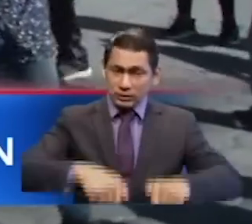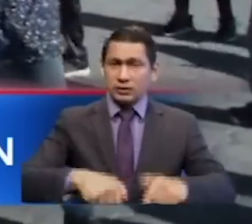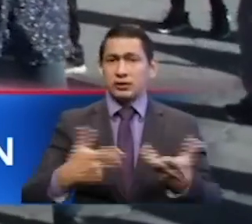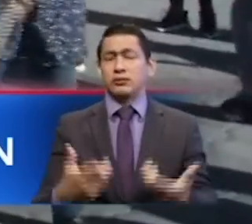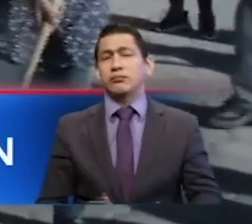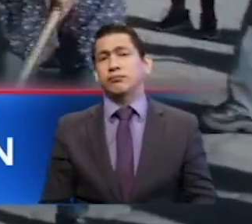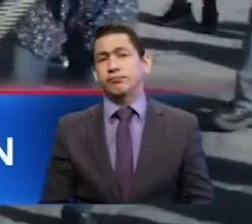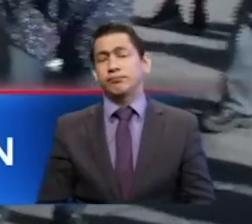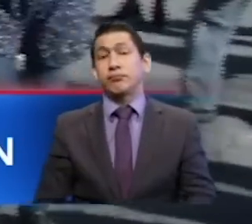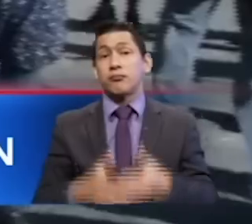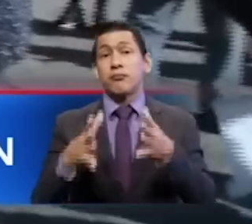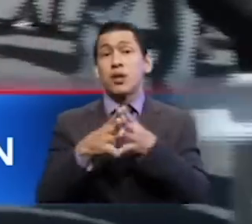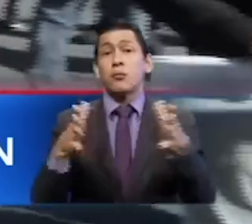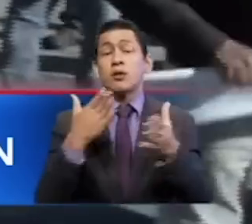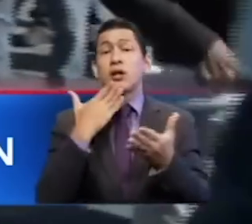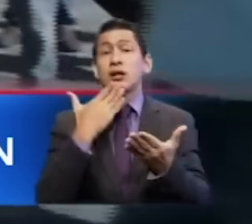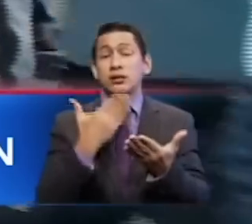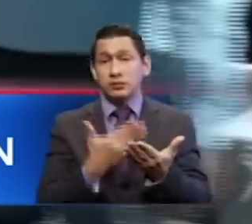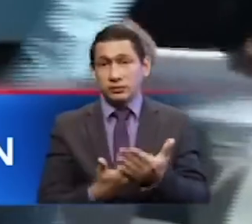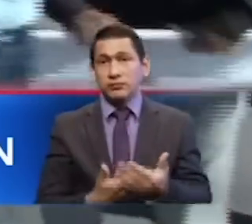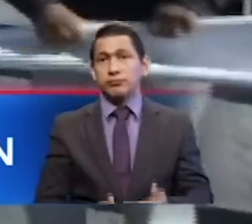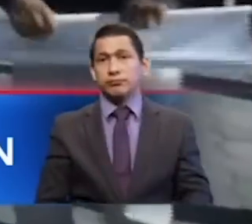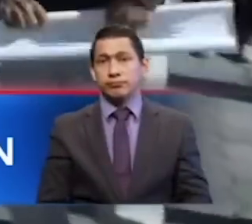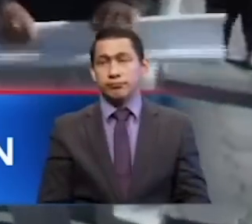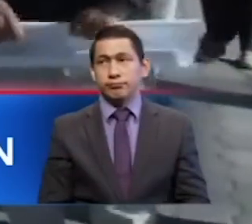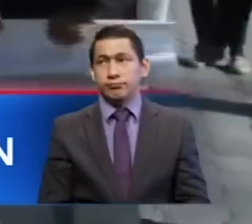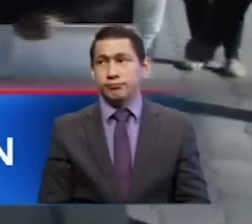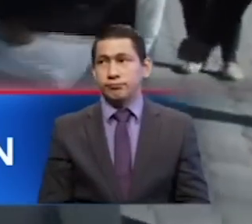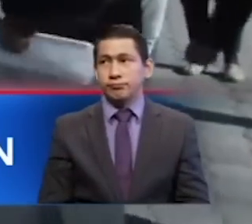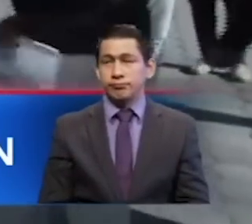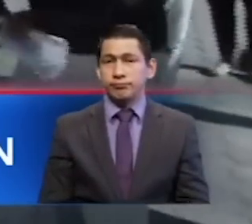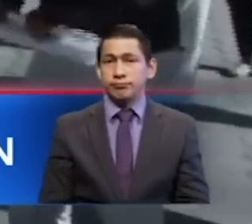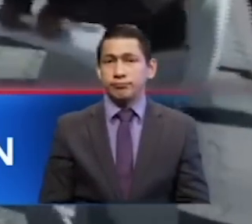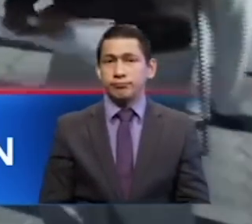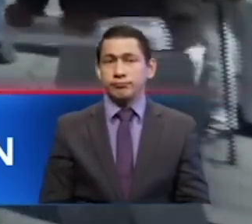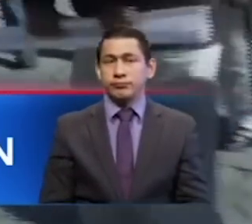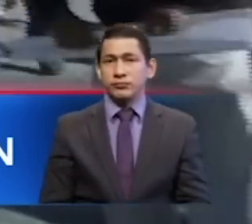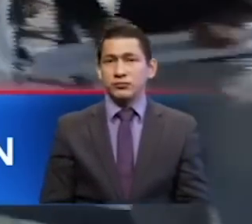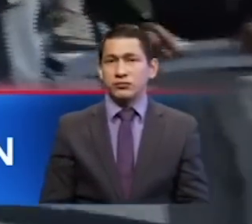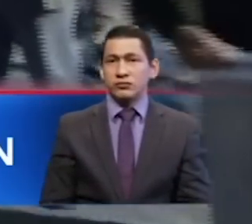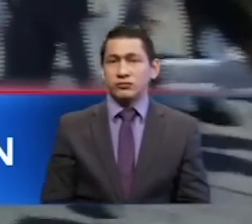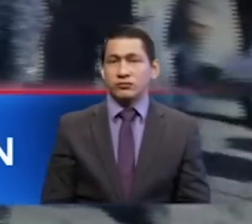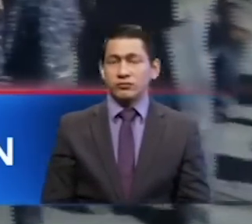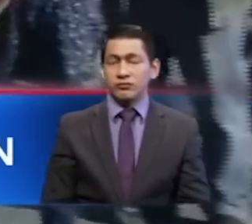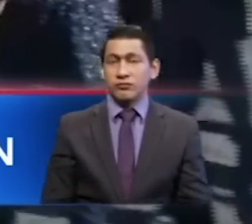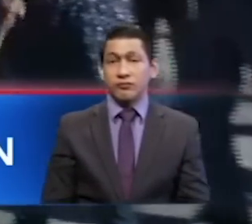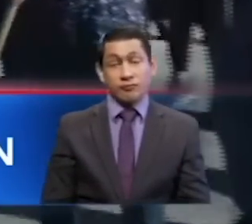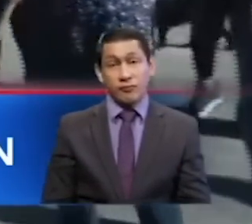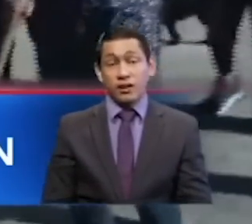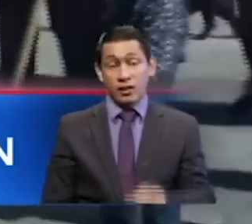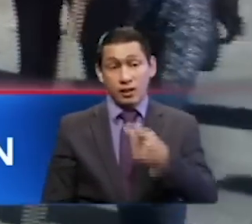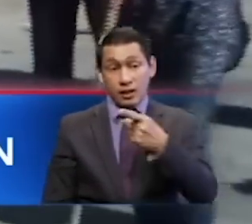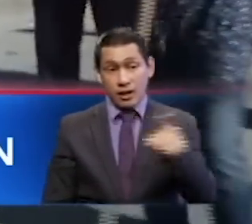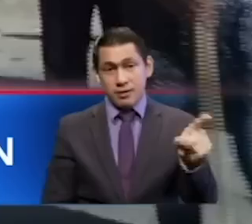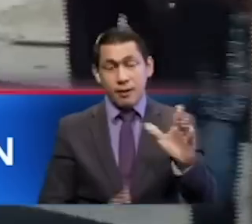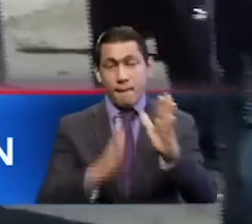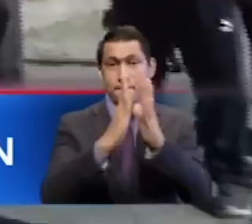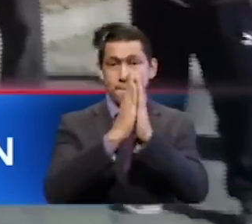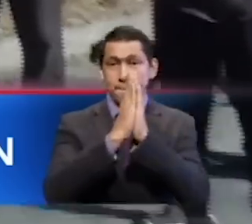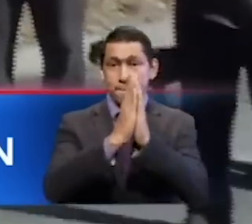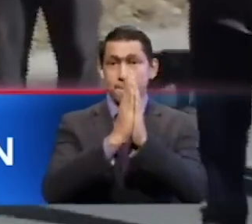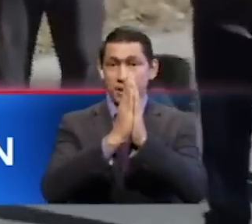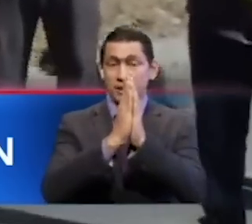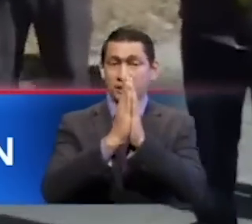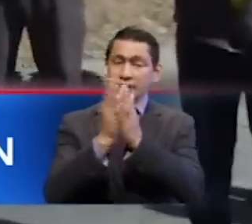policía. Muchísimas gracias. Esta fue la voz de la comunidad. Como ellos solicitan y piden y exigen, sobre todo exigen más